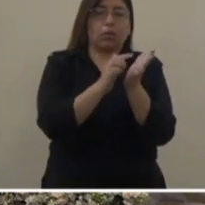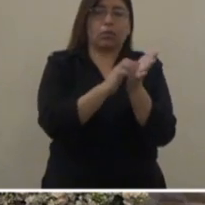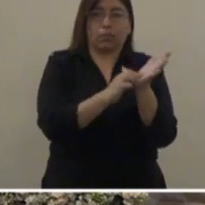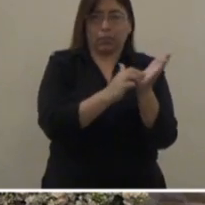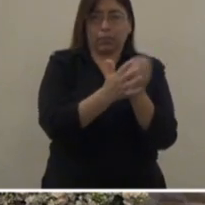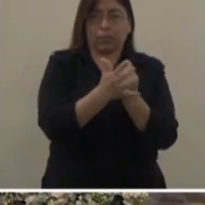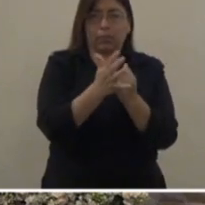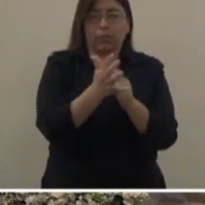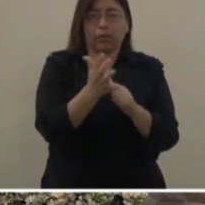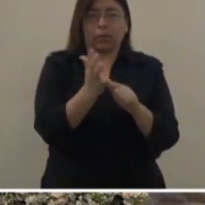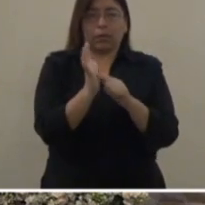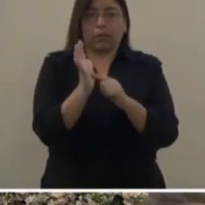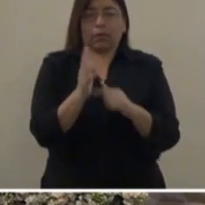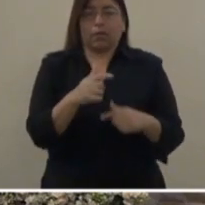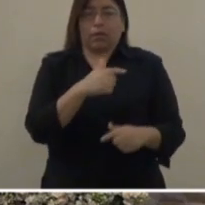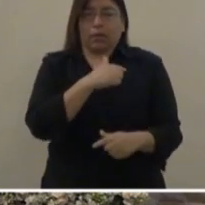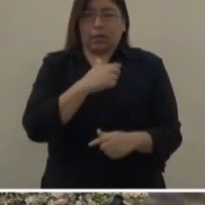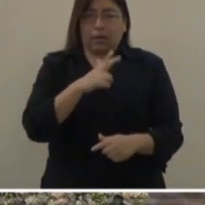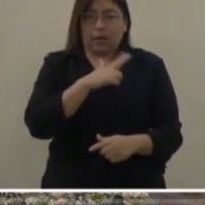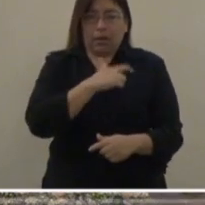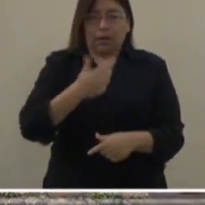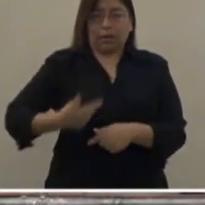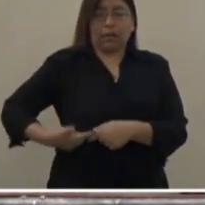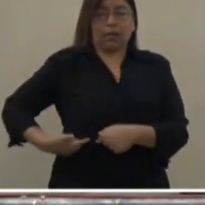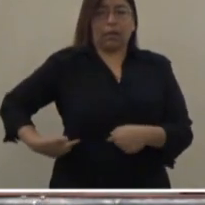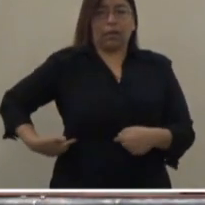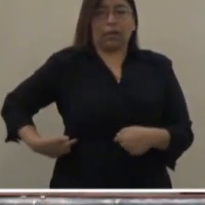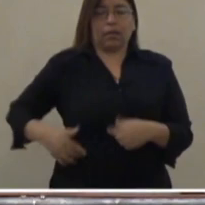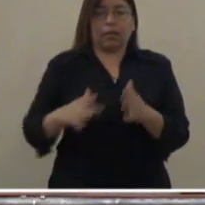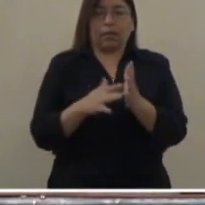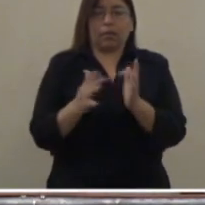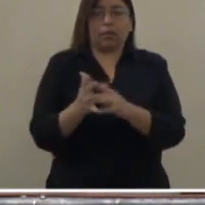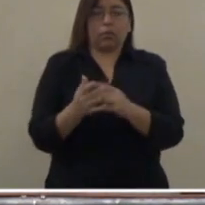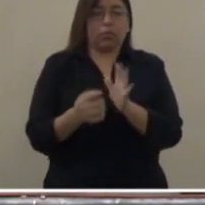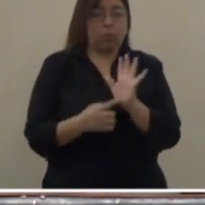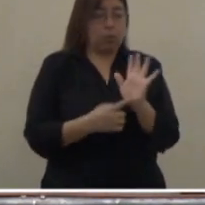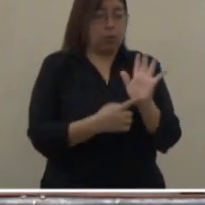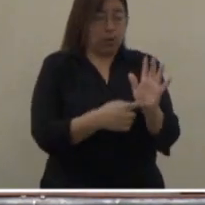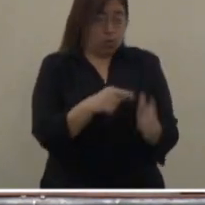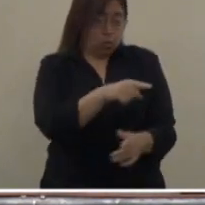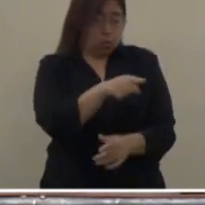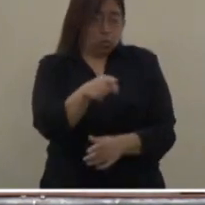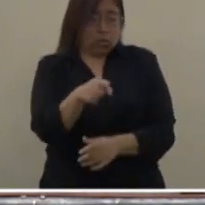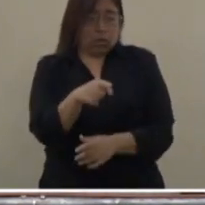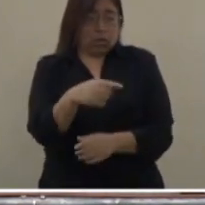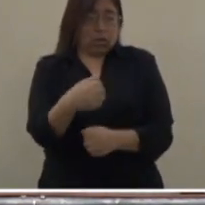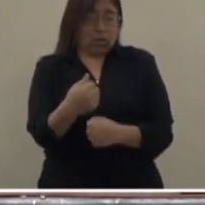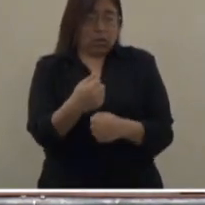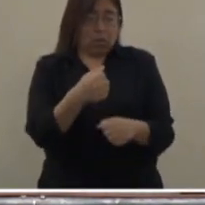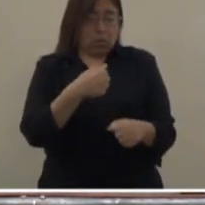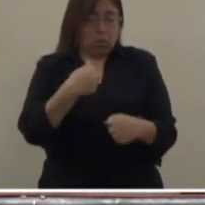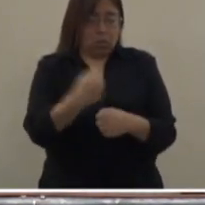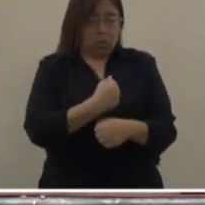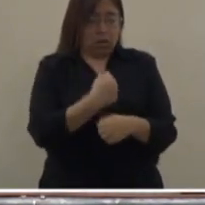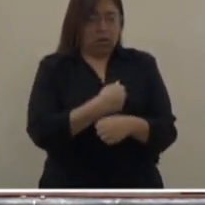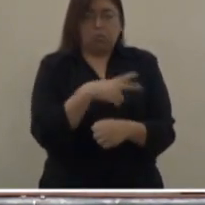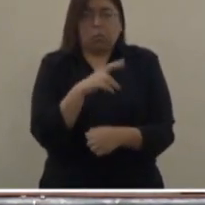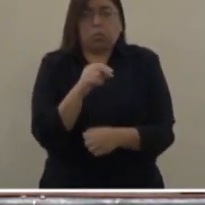costado, como diciéndoles: esto me hicieron, pero no pasa